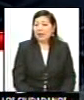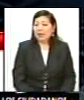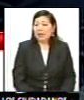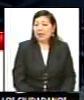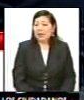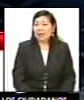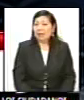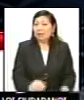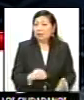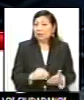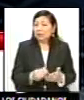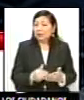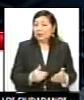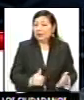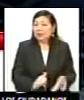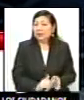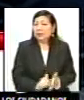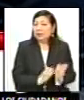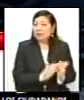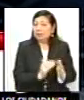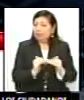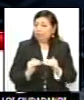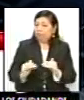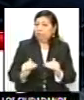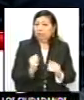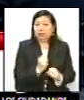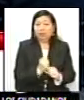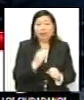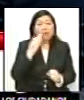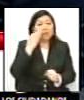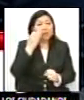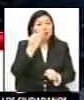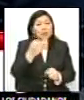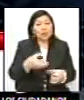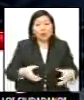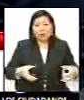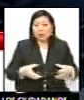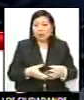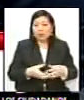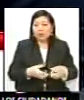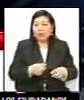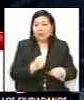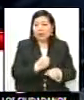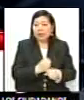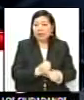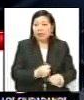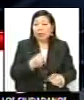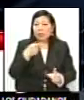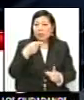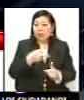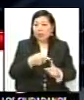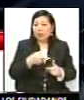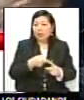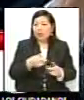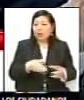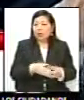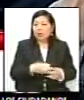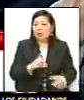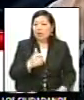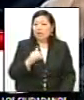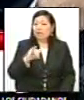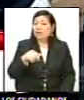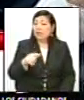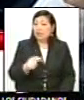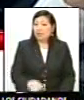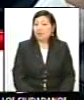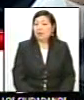ha sentado un precedente que va a marcar la línea de trabajo de las futuras comisiones investigadoras. ¿Por qué han atacado duramente a la Comisión Lavallato?